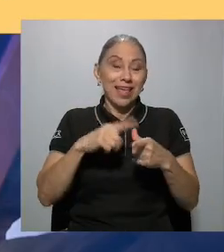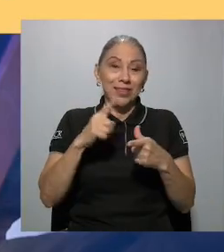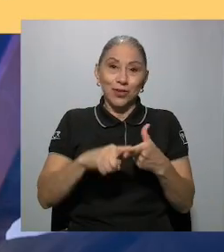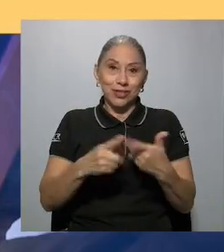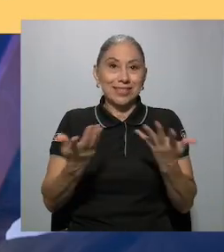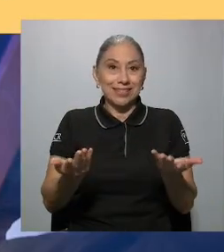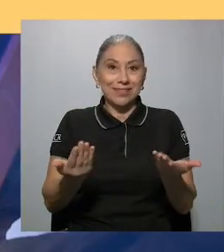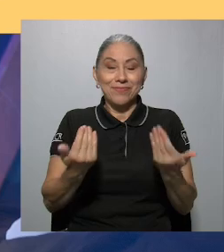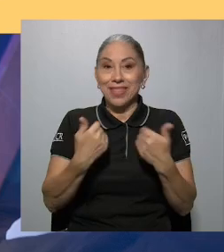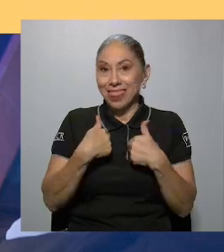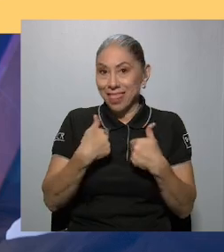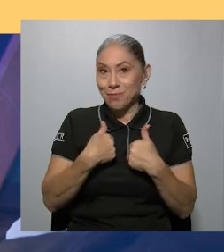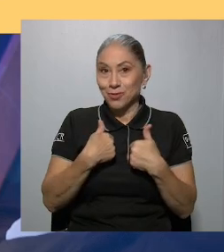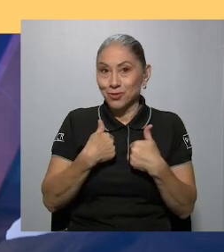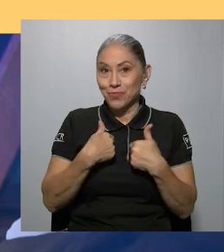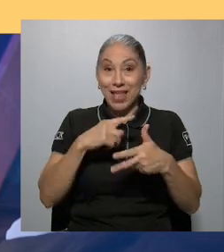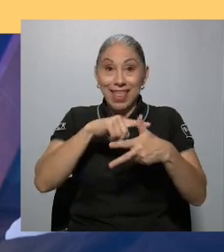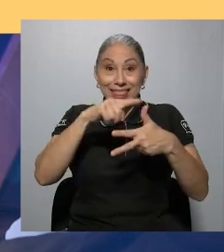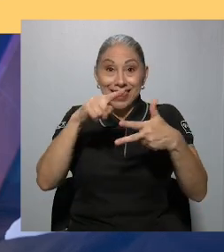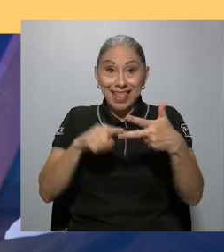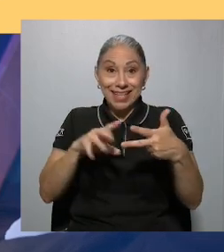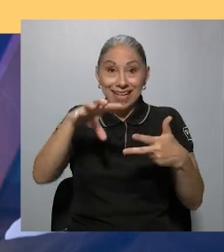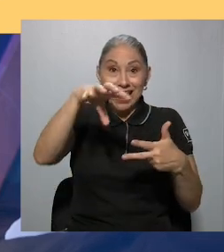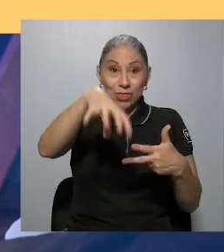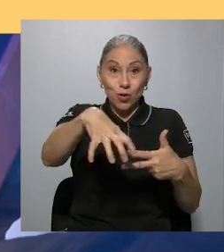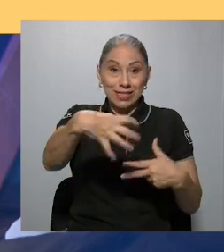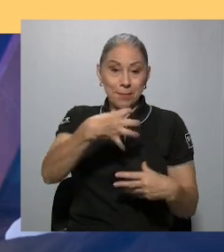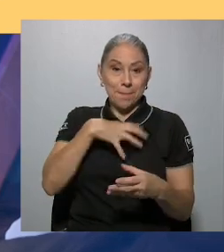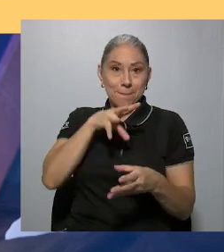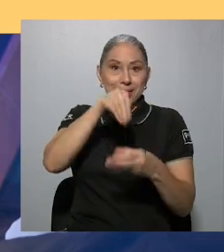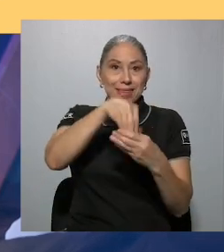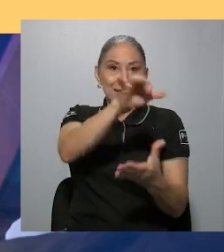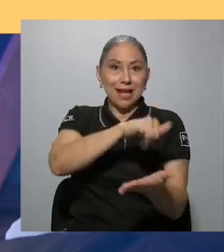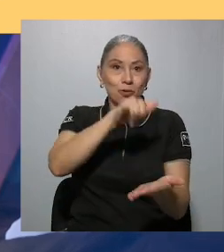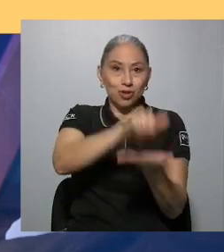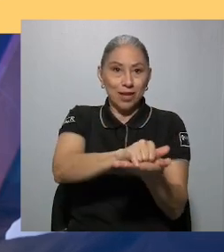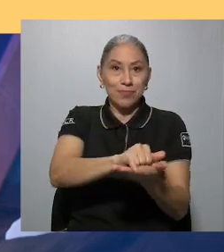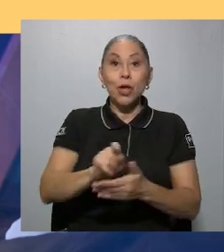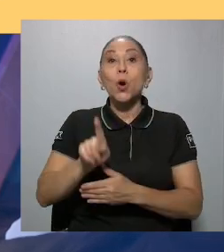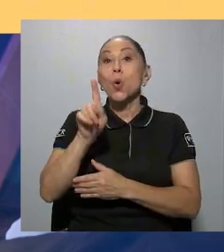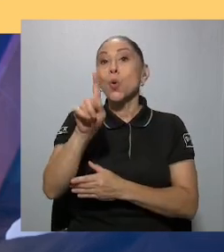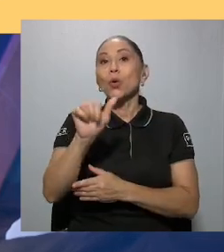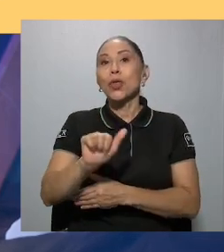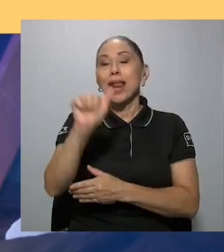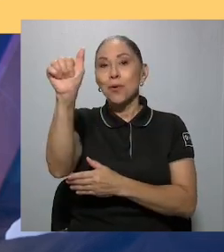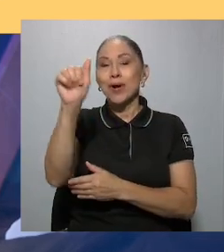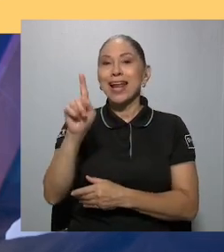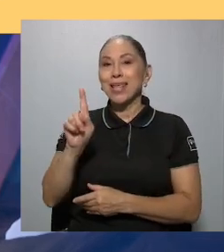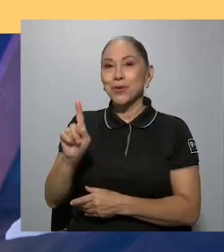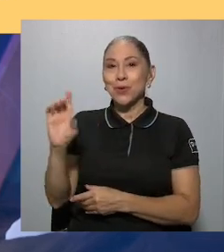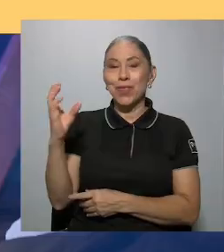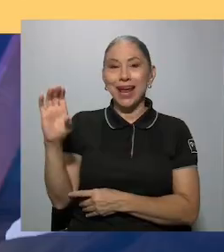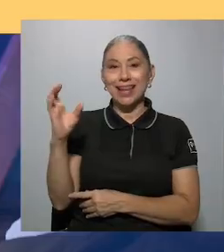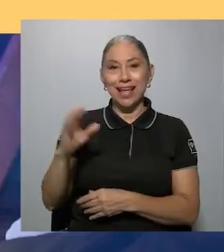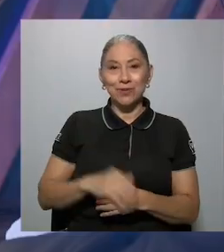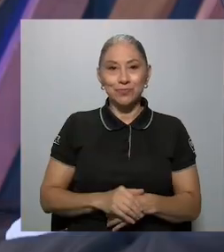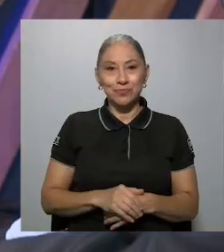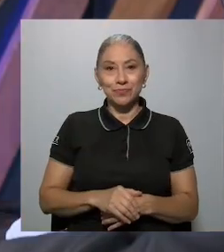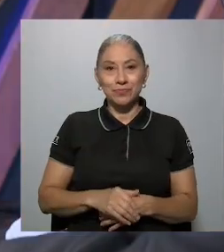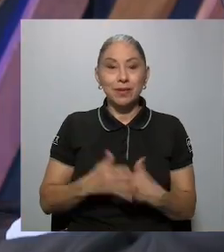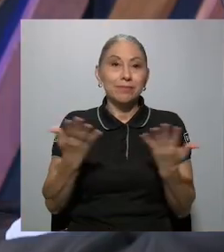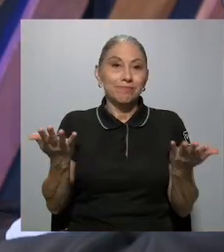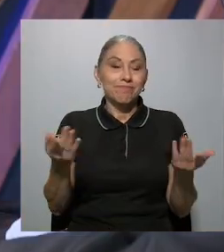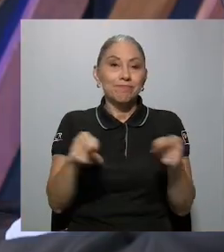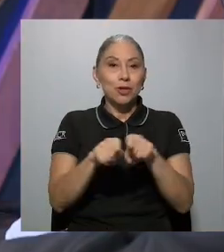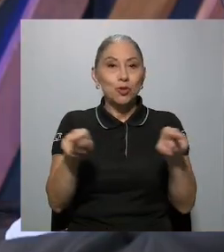Cartago, ¿verdad? Entonces tenemos 3 cantones de la provincia de San José, 1 de la Alajuela y 1 de